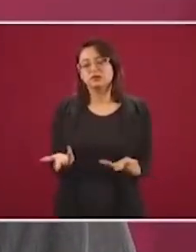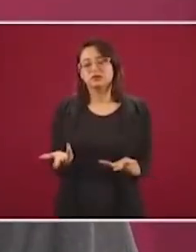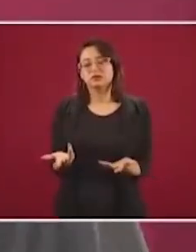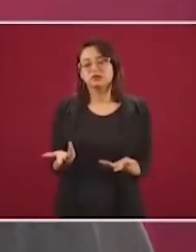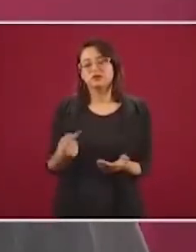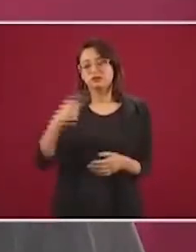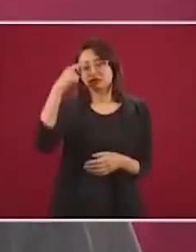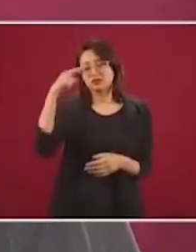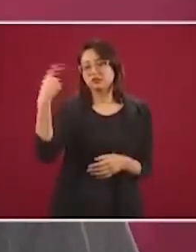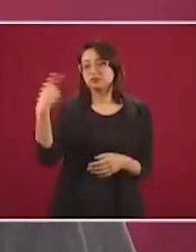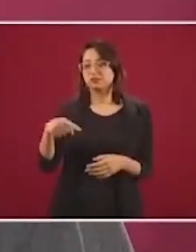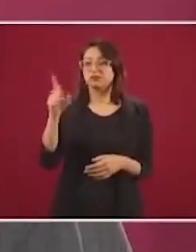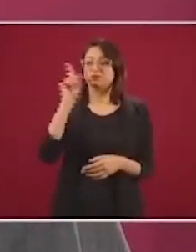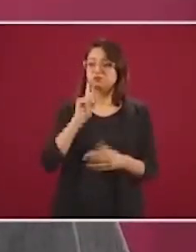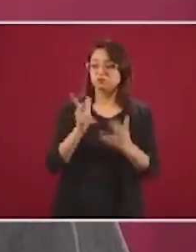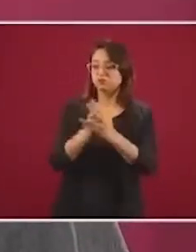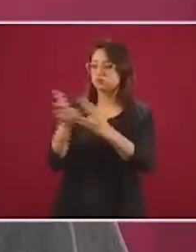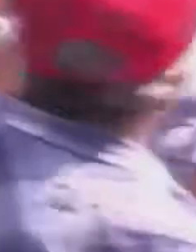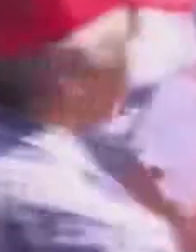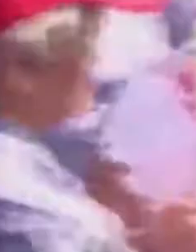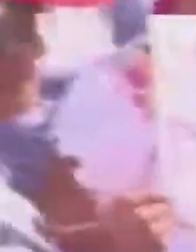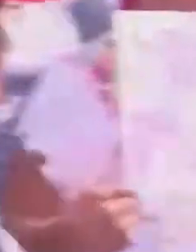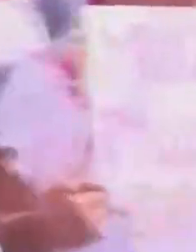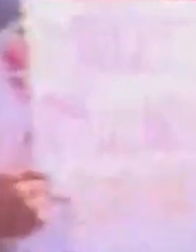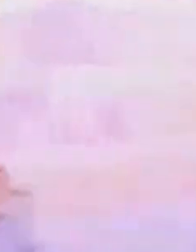no hay atreven y si dios